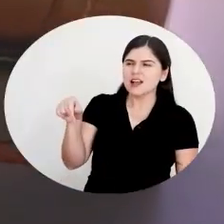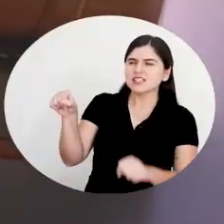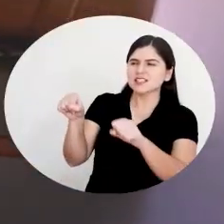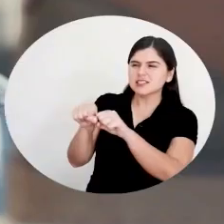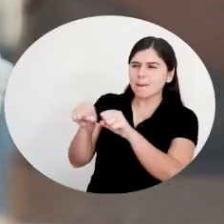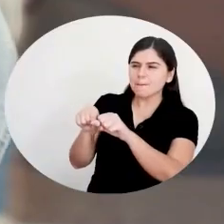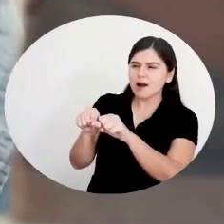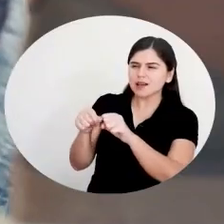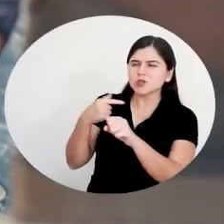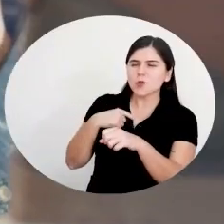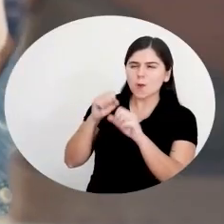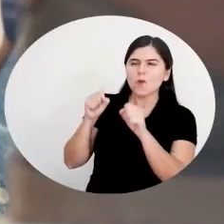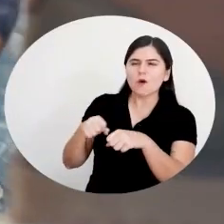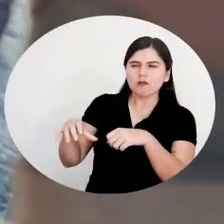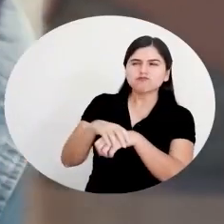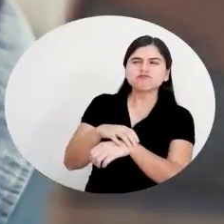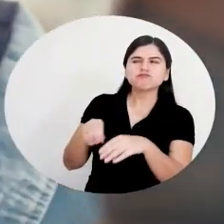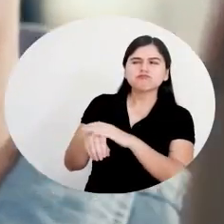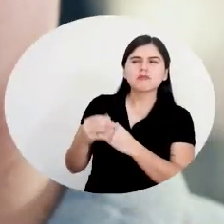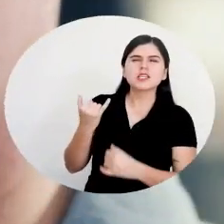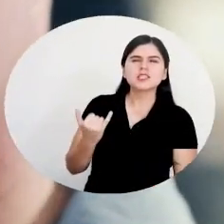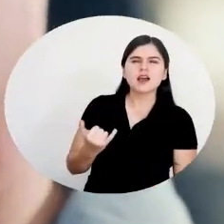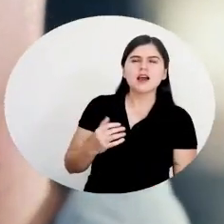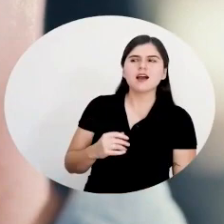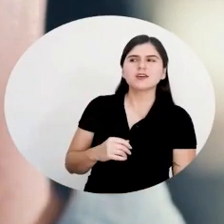¡Qué chiva llevarme los puestos!